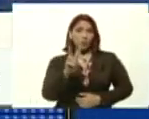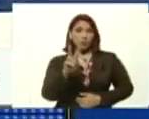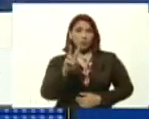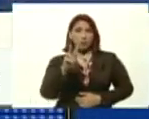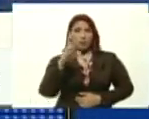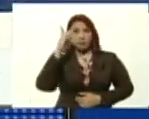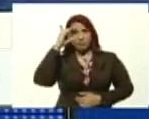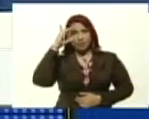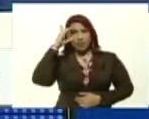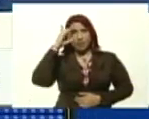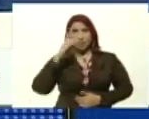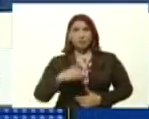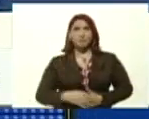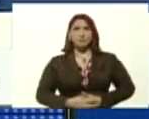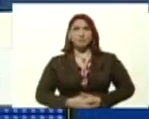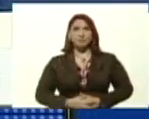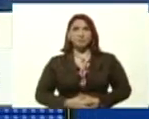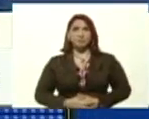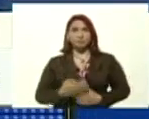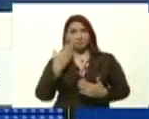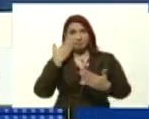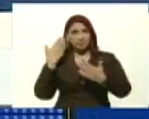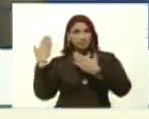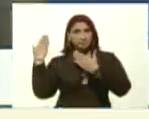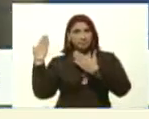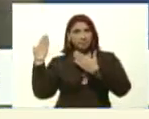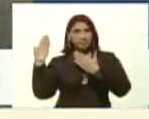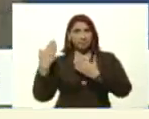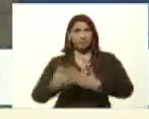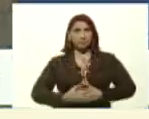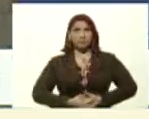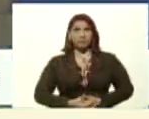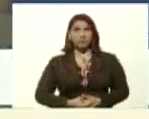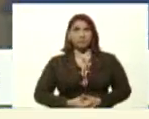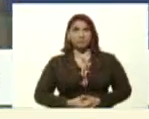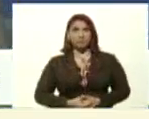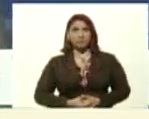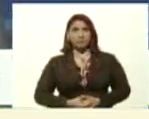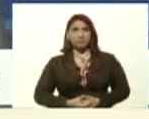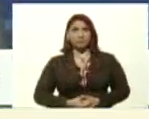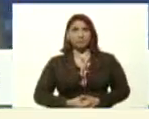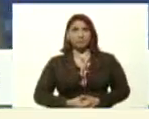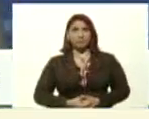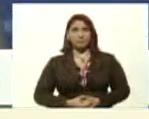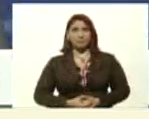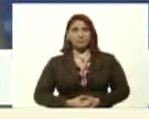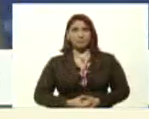Venezuela, doctora Delcy Rodríguez. ¿Está bien así?